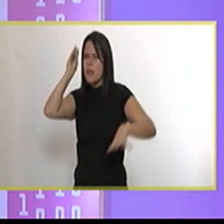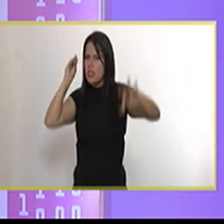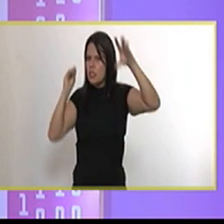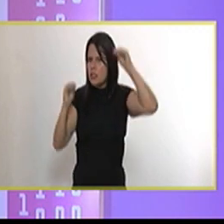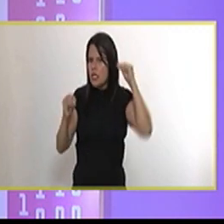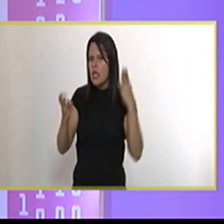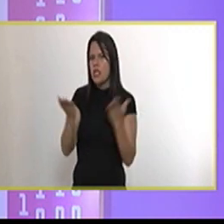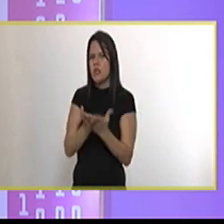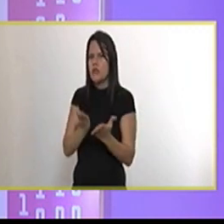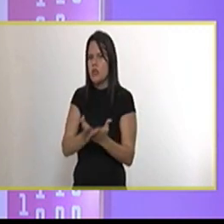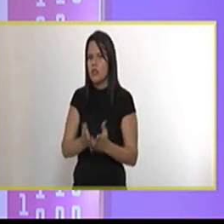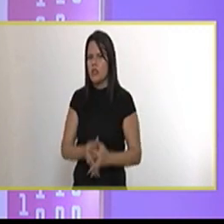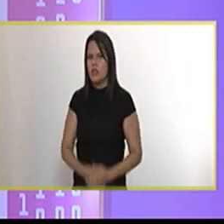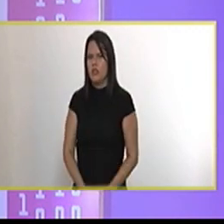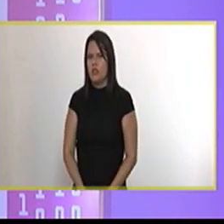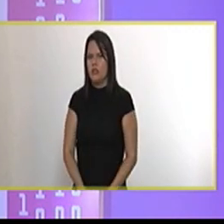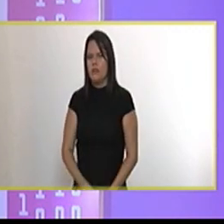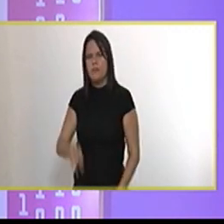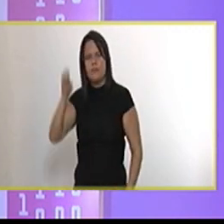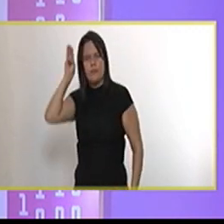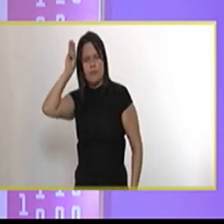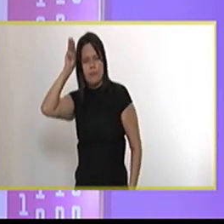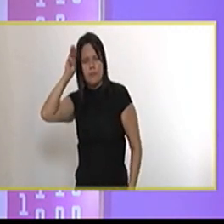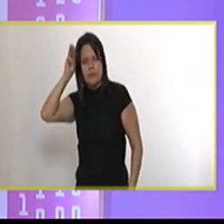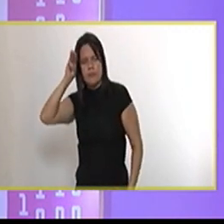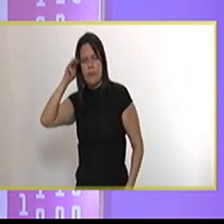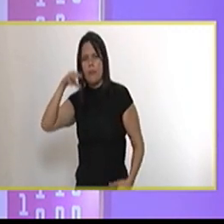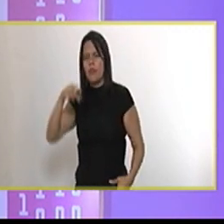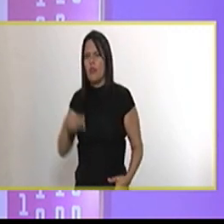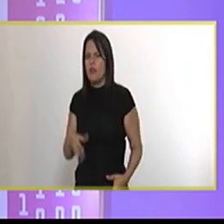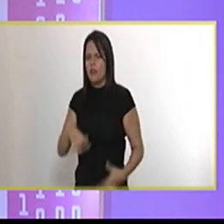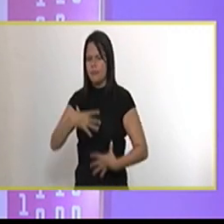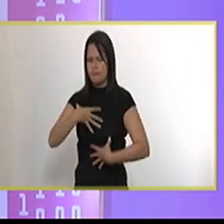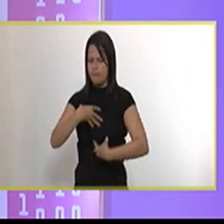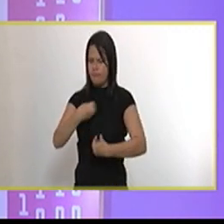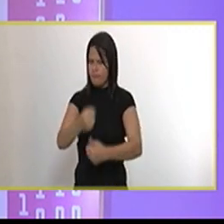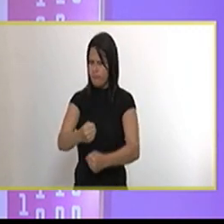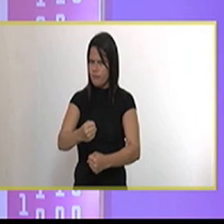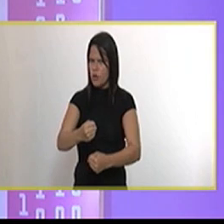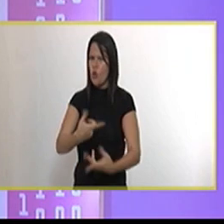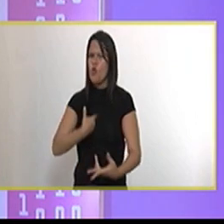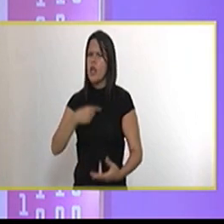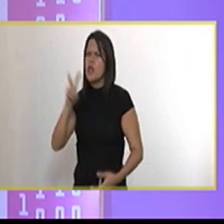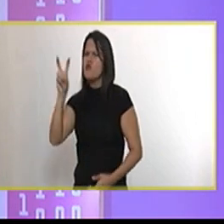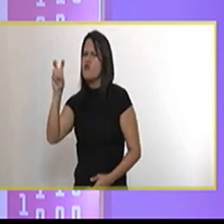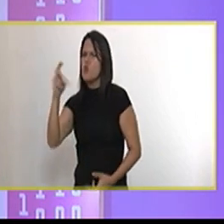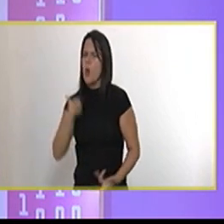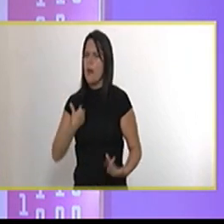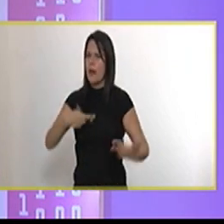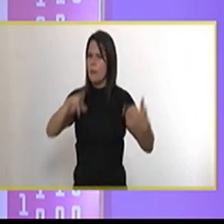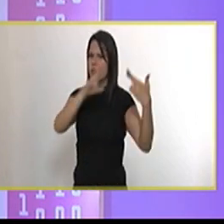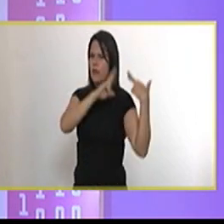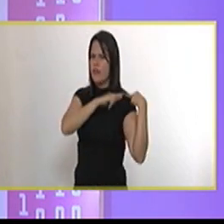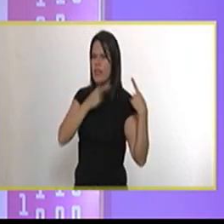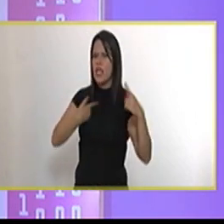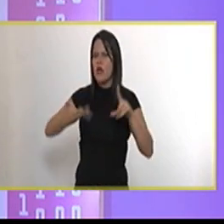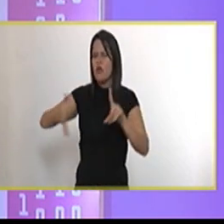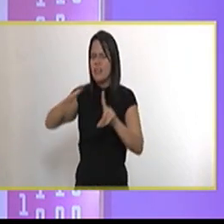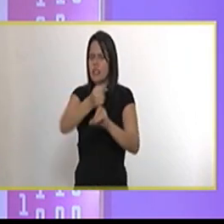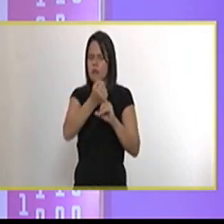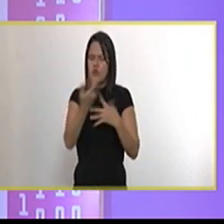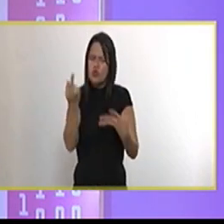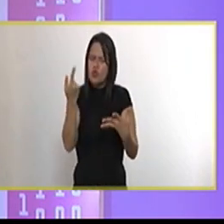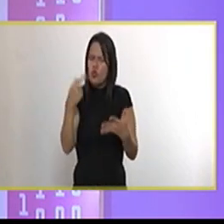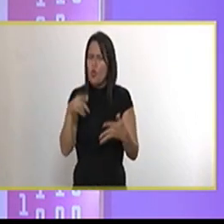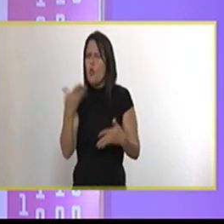estudiante. El docente asume una nueva responsabilidad y es la de encontrar cuáles son los elementos